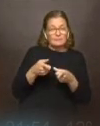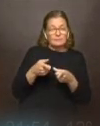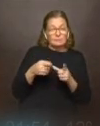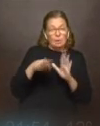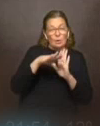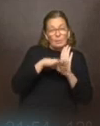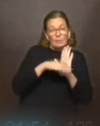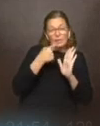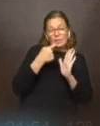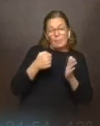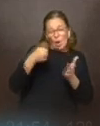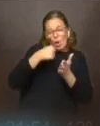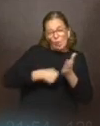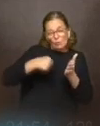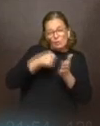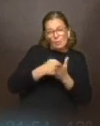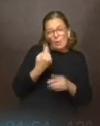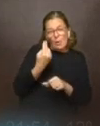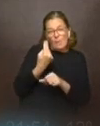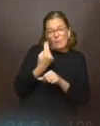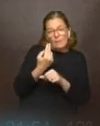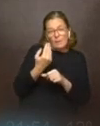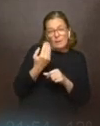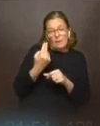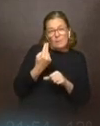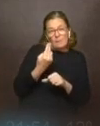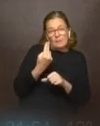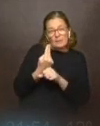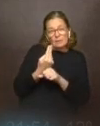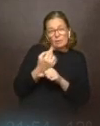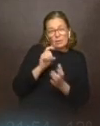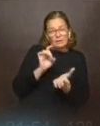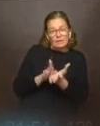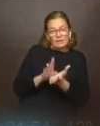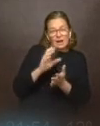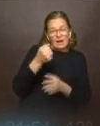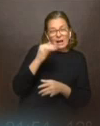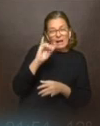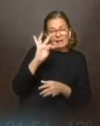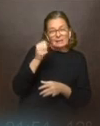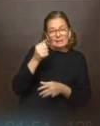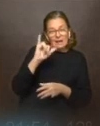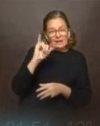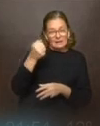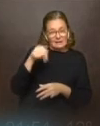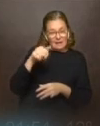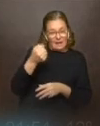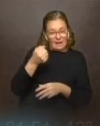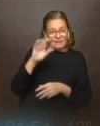medida, digamos, de lucha, estamos pidiendo la renuncia de la inspectora Catalina Videla, porque creemos totalmente,